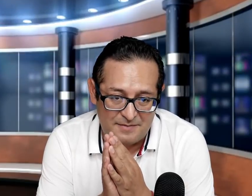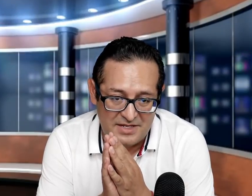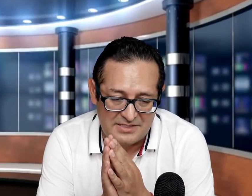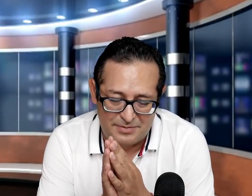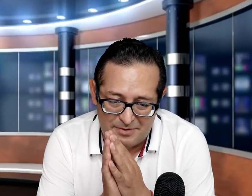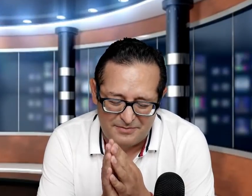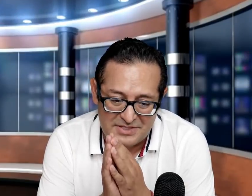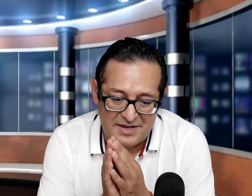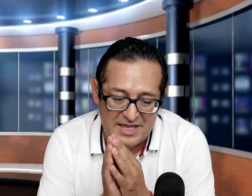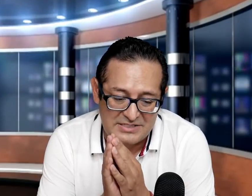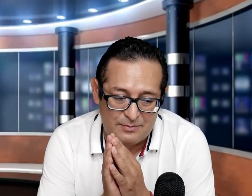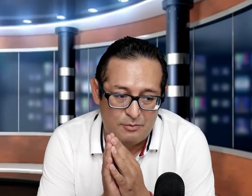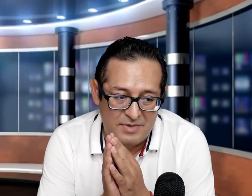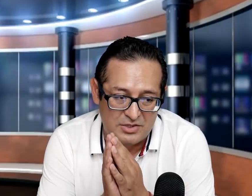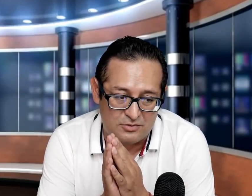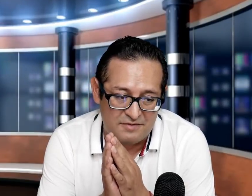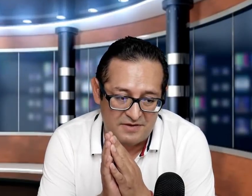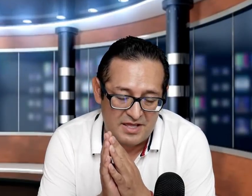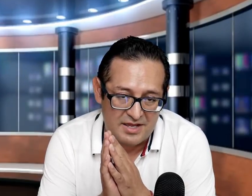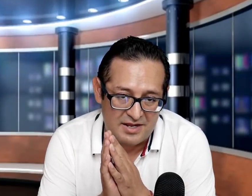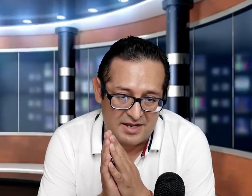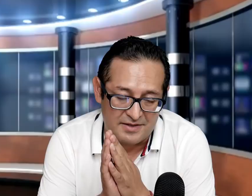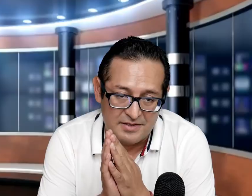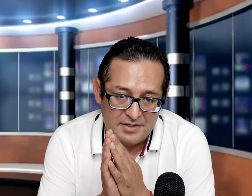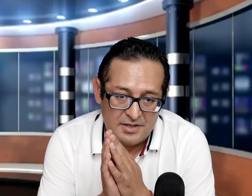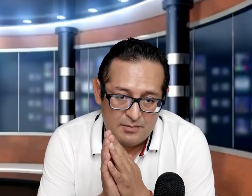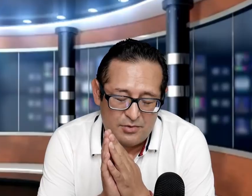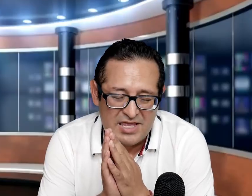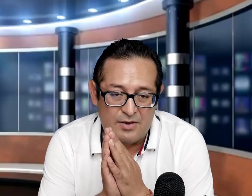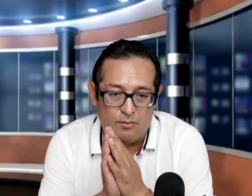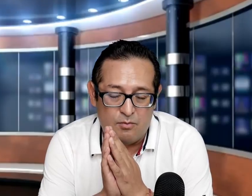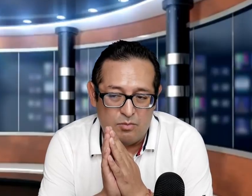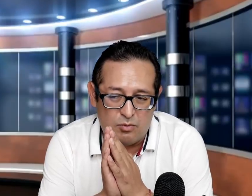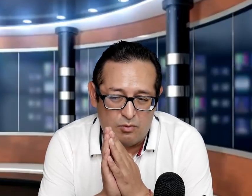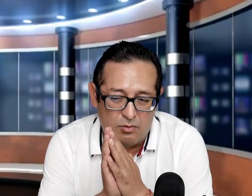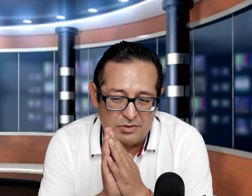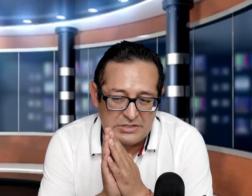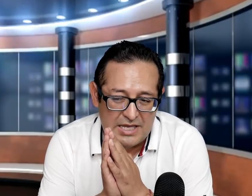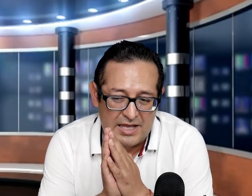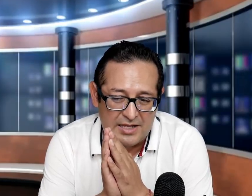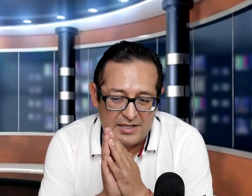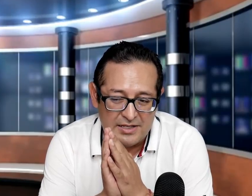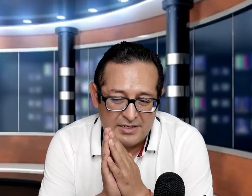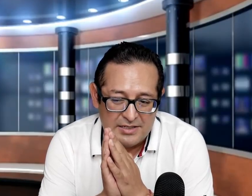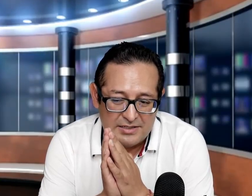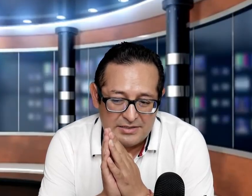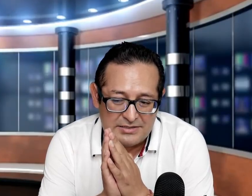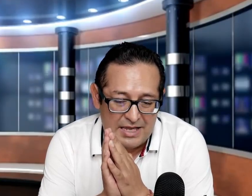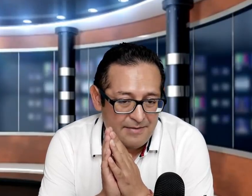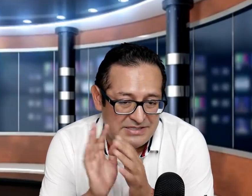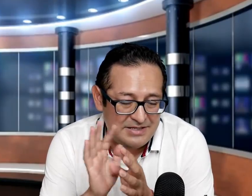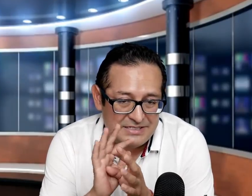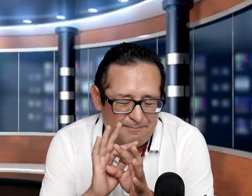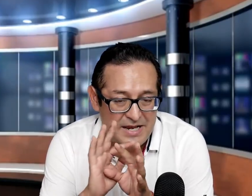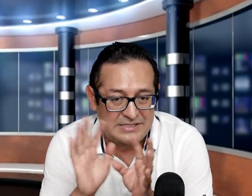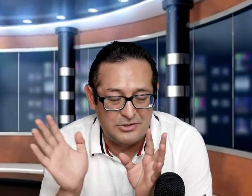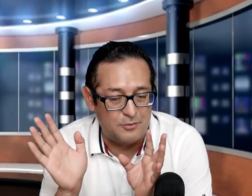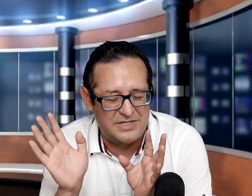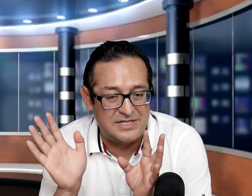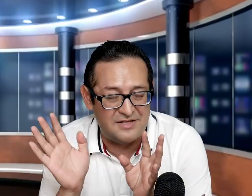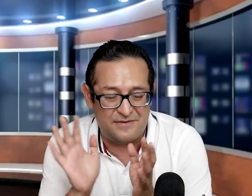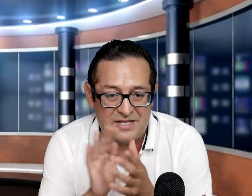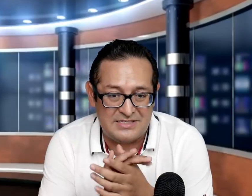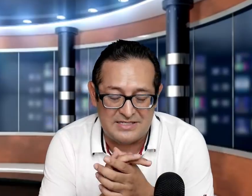aparecer las feministas. Pero vamos a ver este momento de Frida Guerrera. Porque, o sea, están